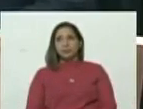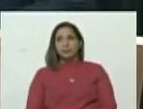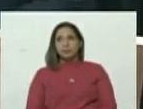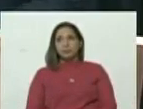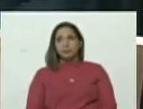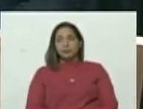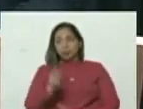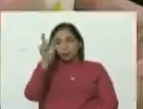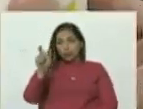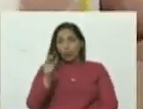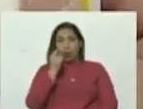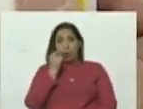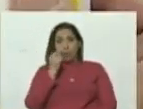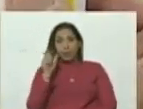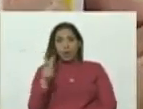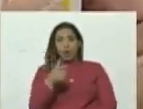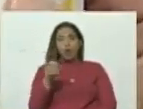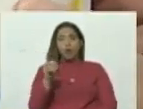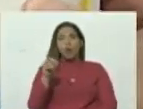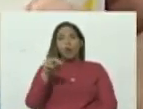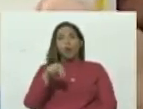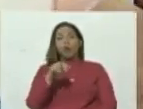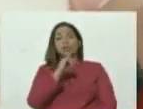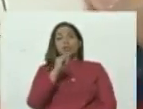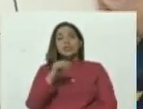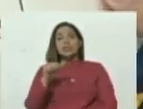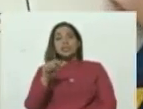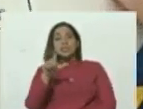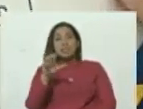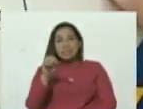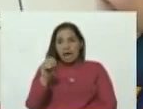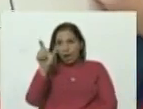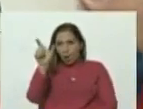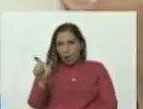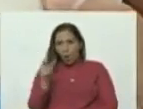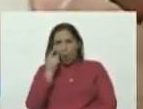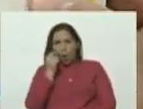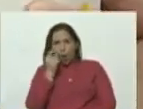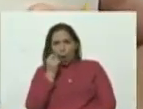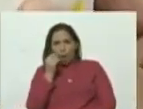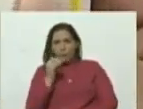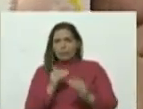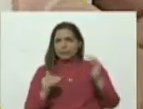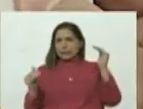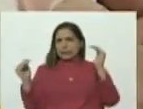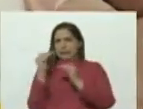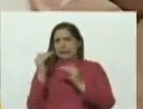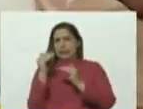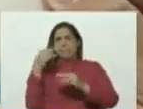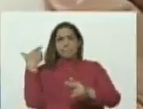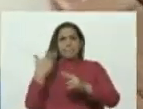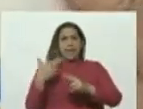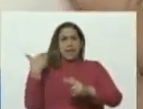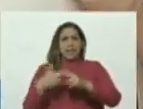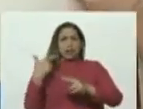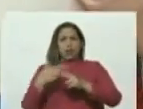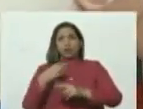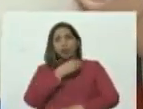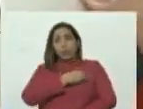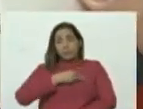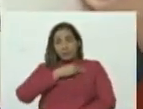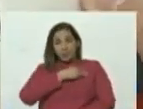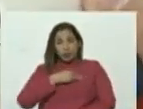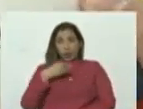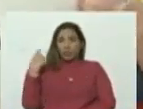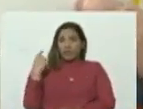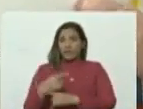Alias Gonzalo, un elemento de altísima peligrosidad, que tenía la misión de